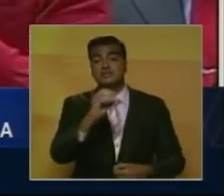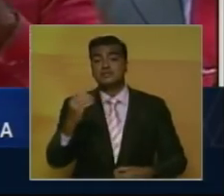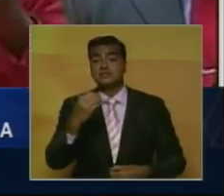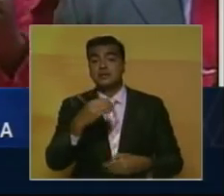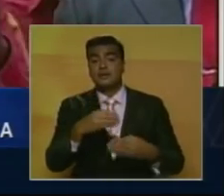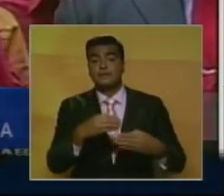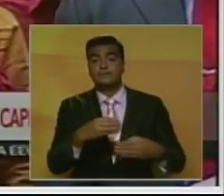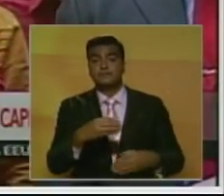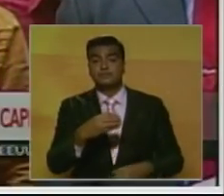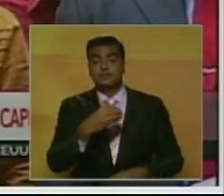a 20.